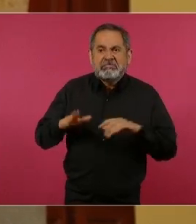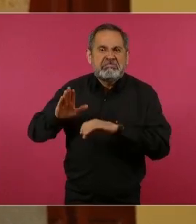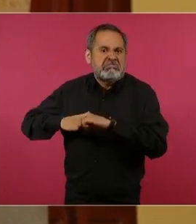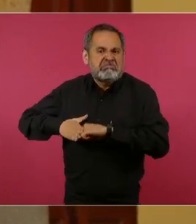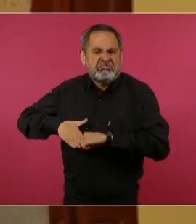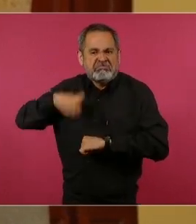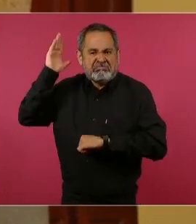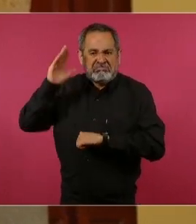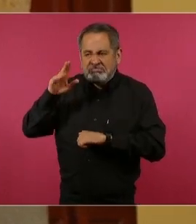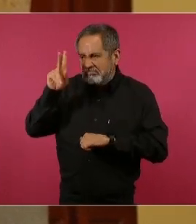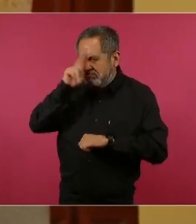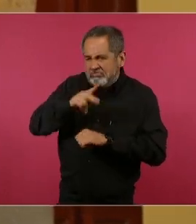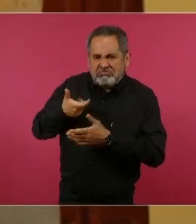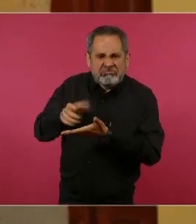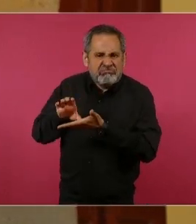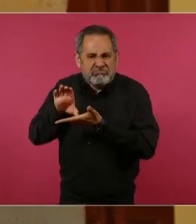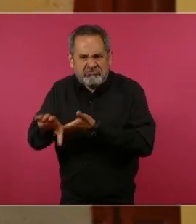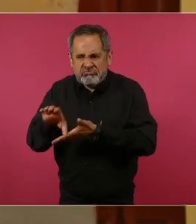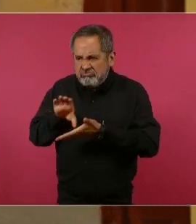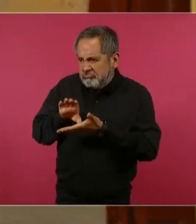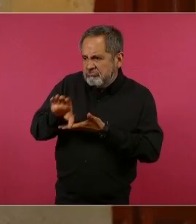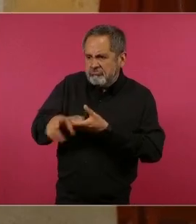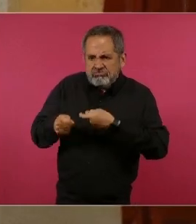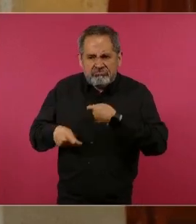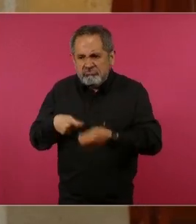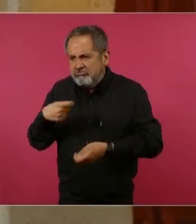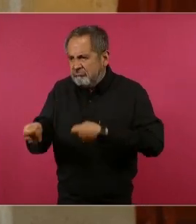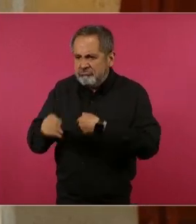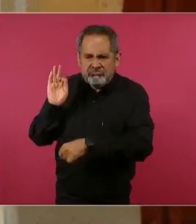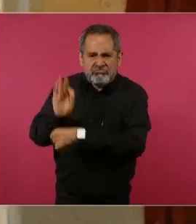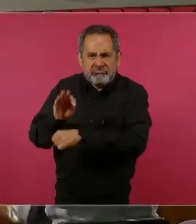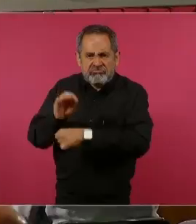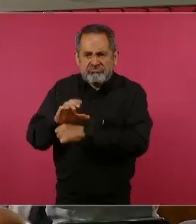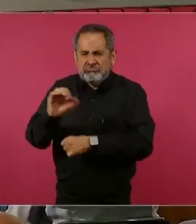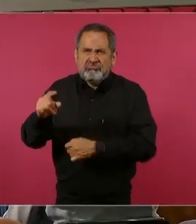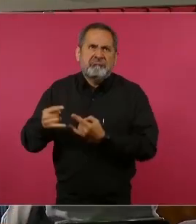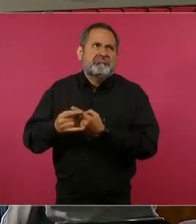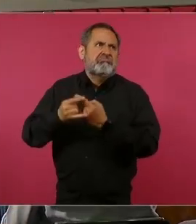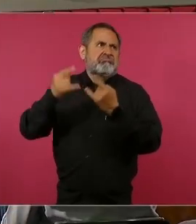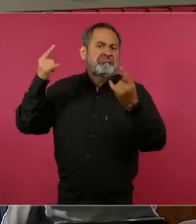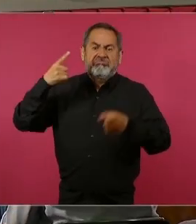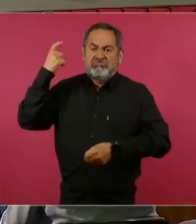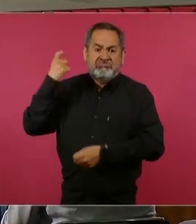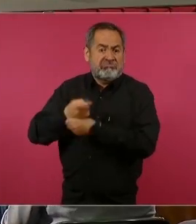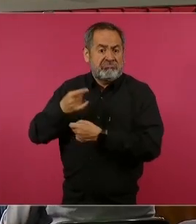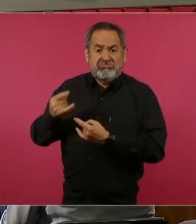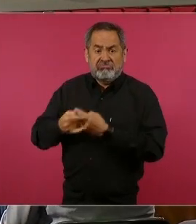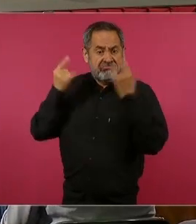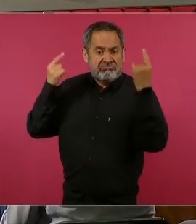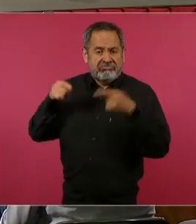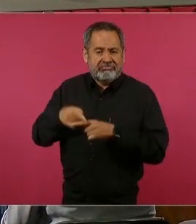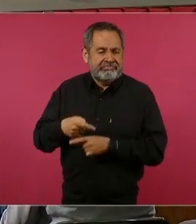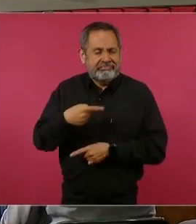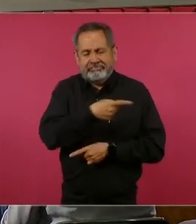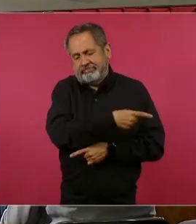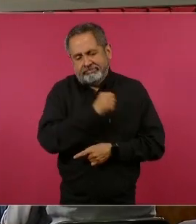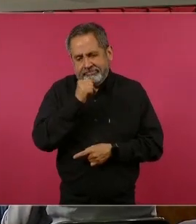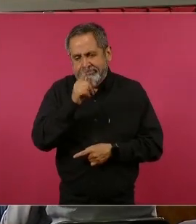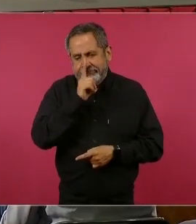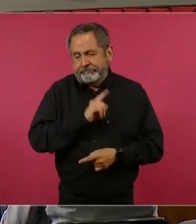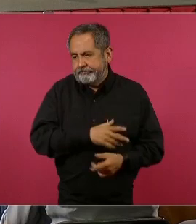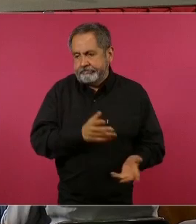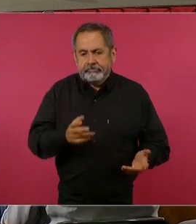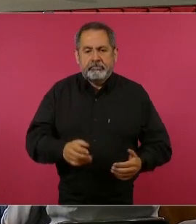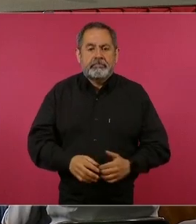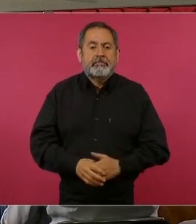lo que la inversión que tenemos durante esta administración es histórica y no tiene precedente alguno. La que sigue, por